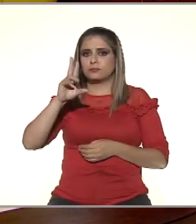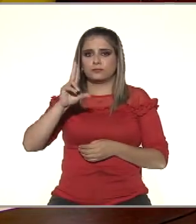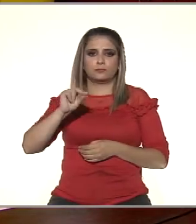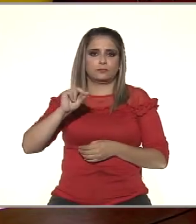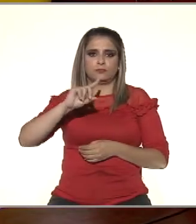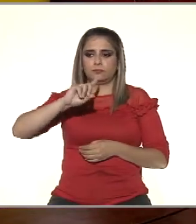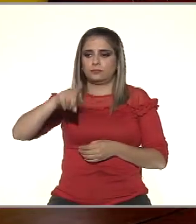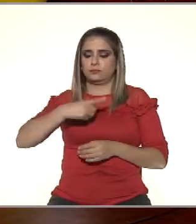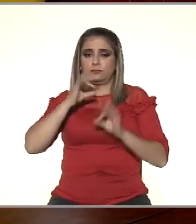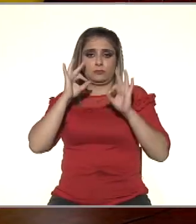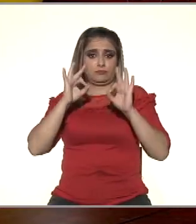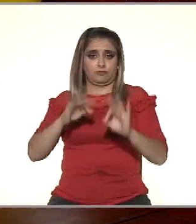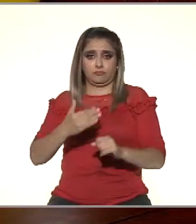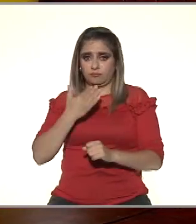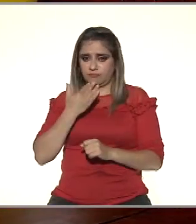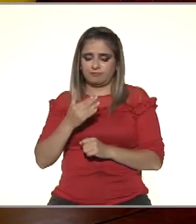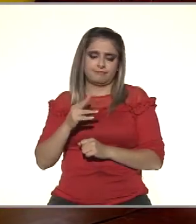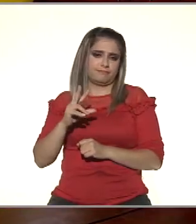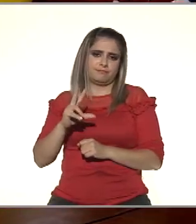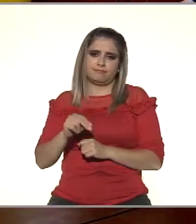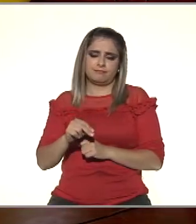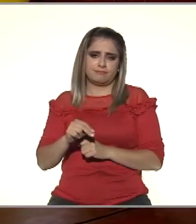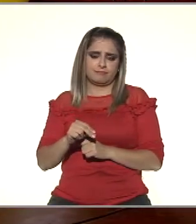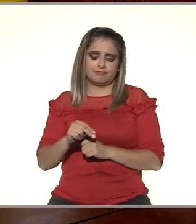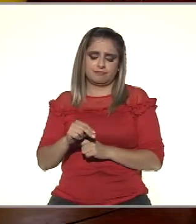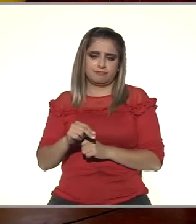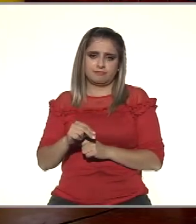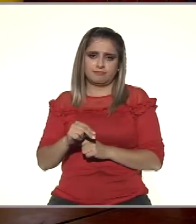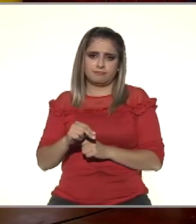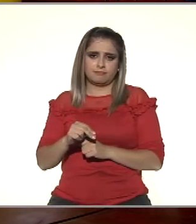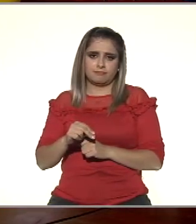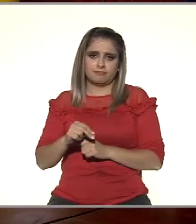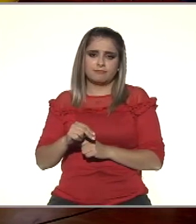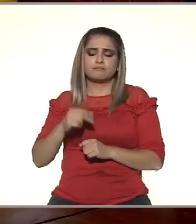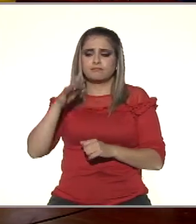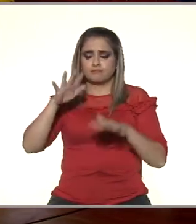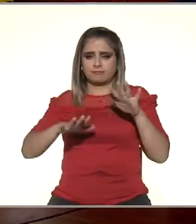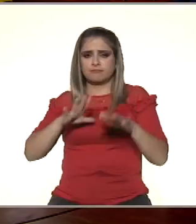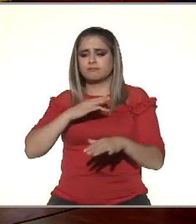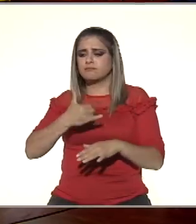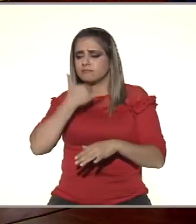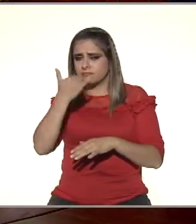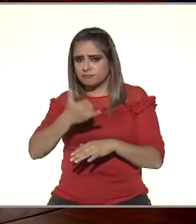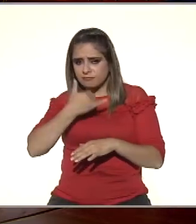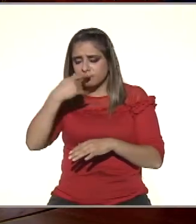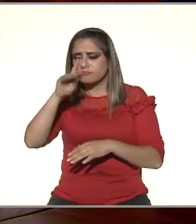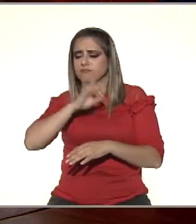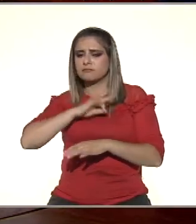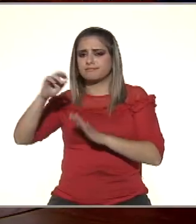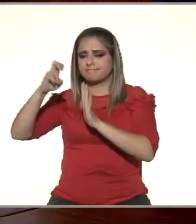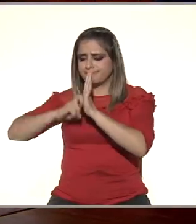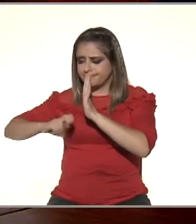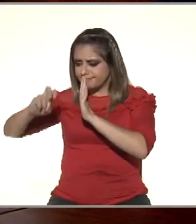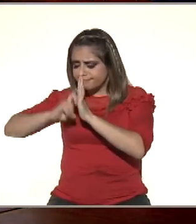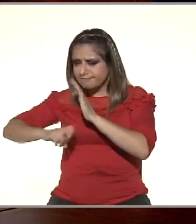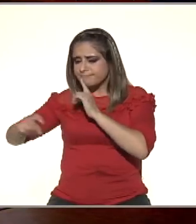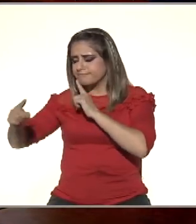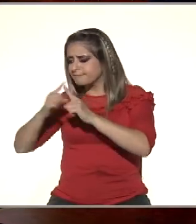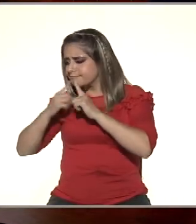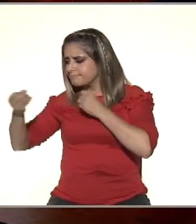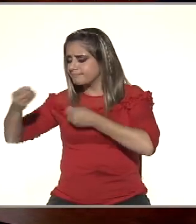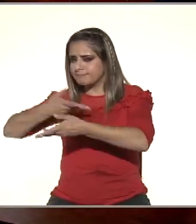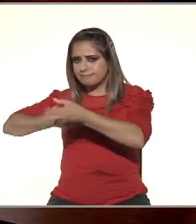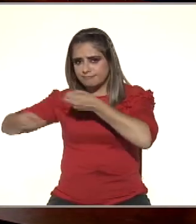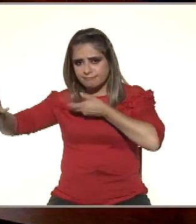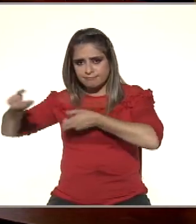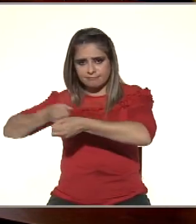cierta o dada, ¿sí?, y que a partir de ahí podemos construir con imaginación, ¿sí?, aportar,